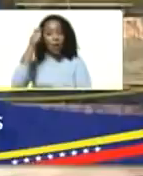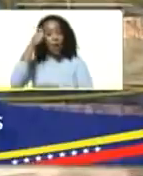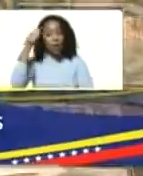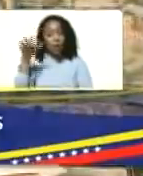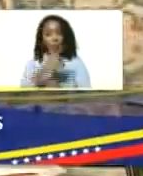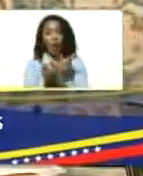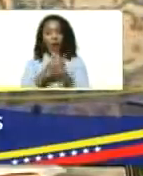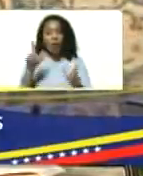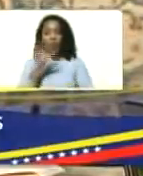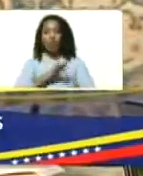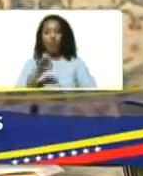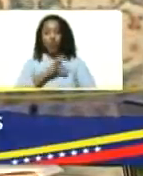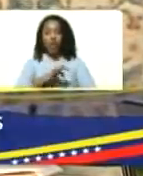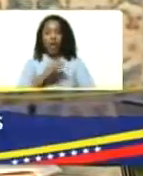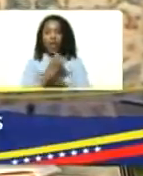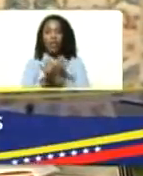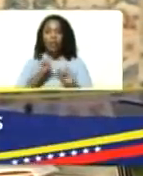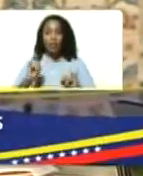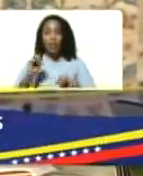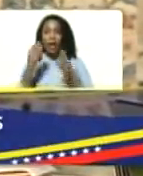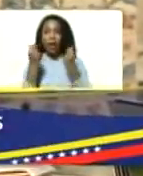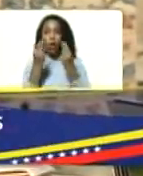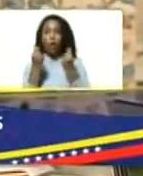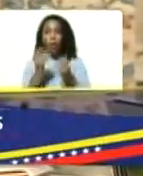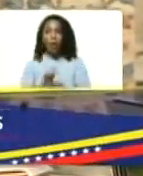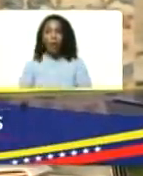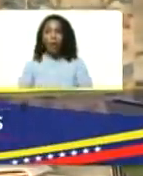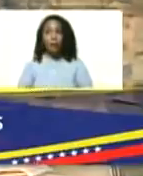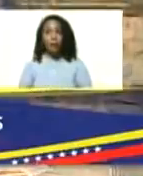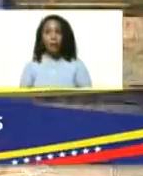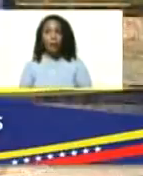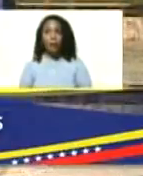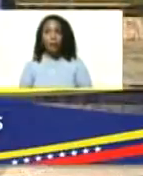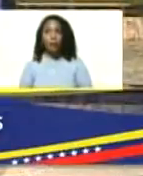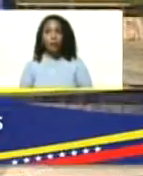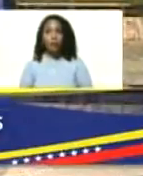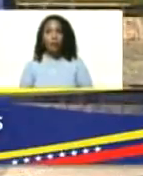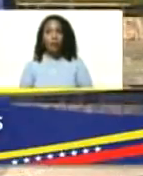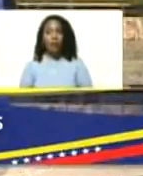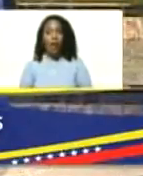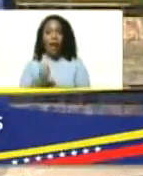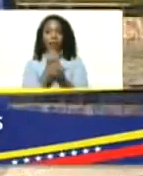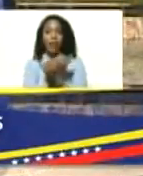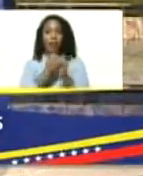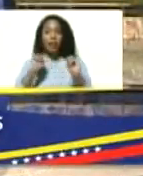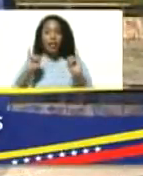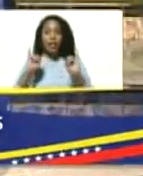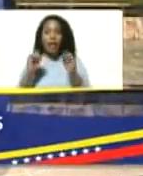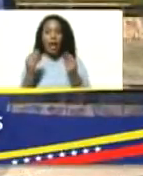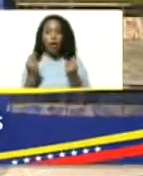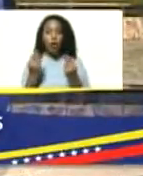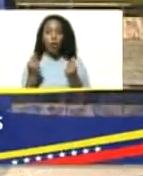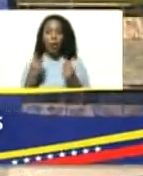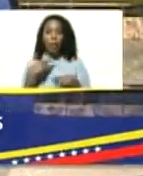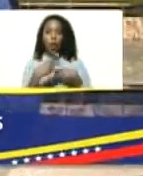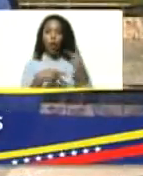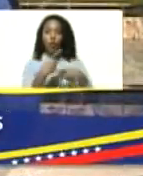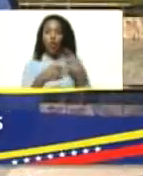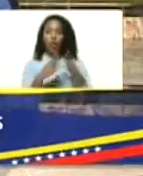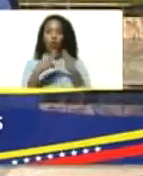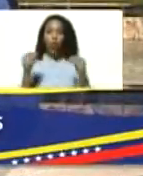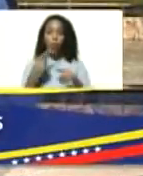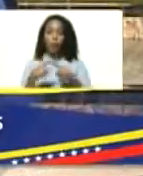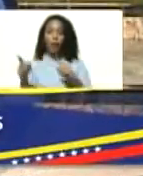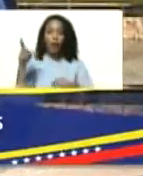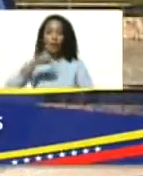soberano en la independencia económica la independencia económica producir todo pero